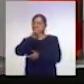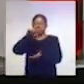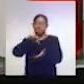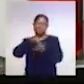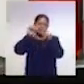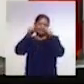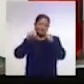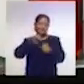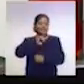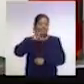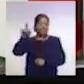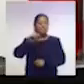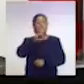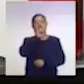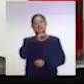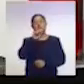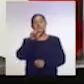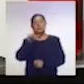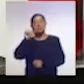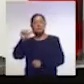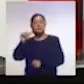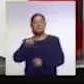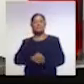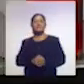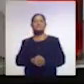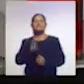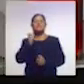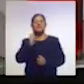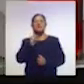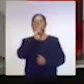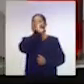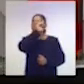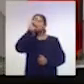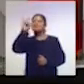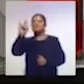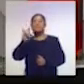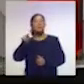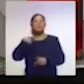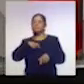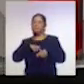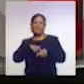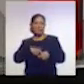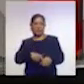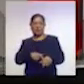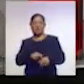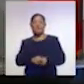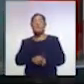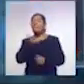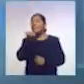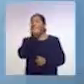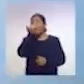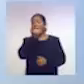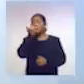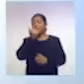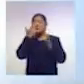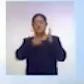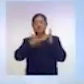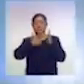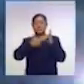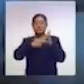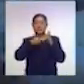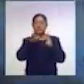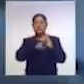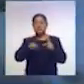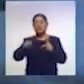en San Luis Apizaquito. Se trata de una suerte de exposición permanente de alumnos del Taller de Iniciación